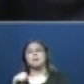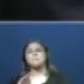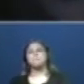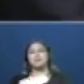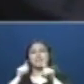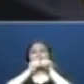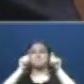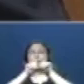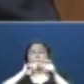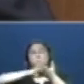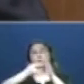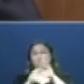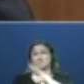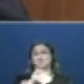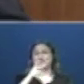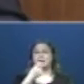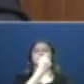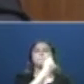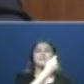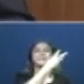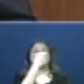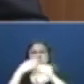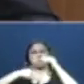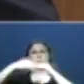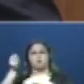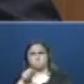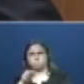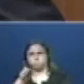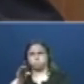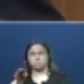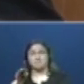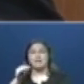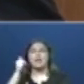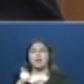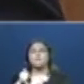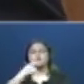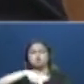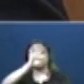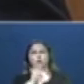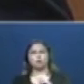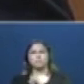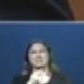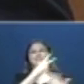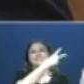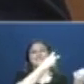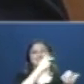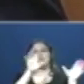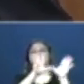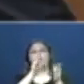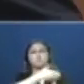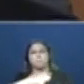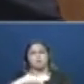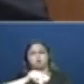13 proyectos empresariales generadores de una inversión de 710 millones de euros de la